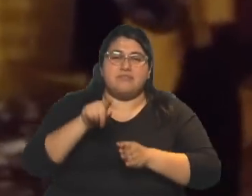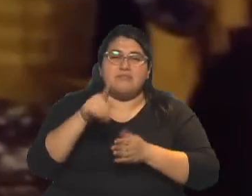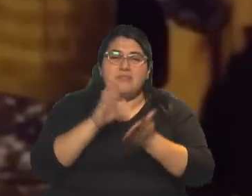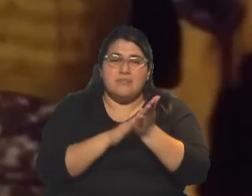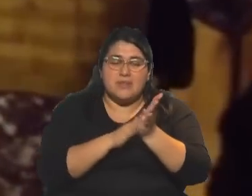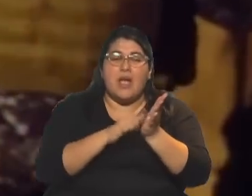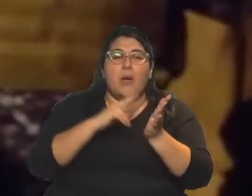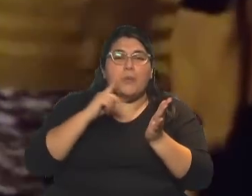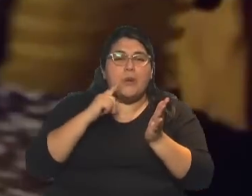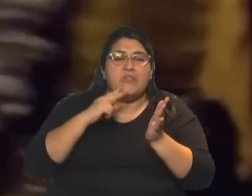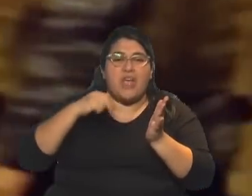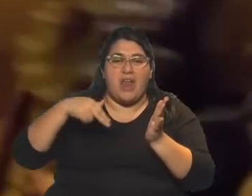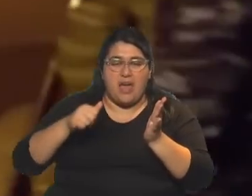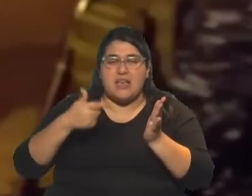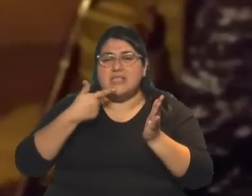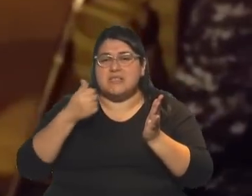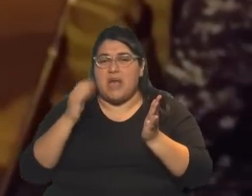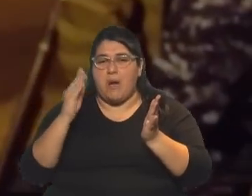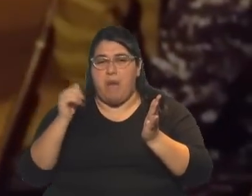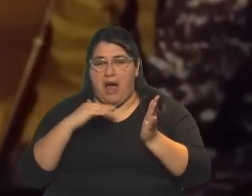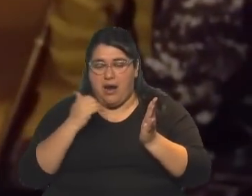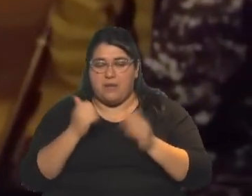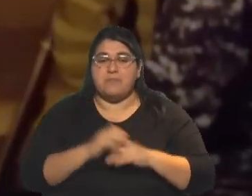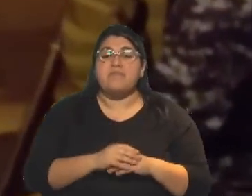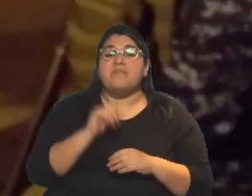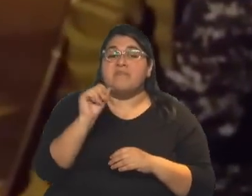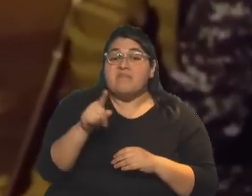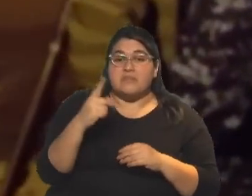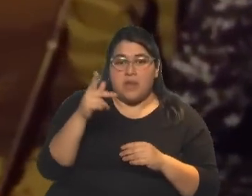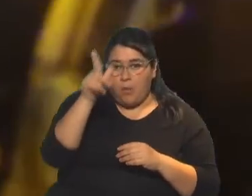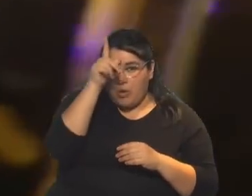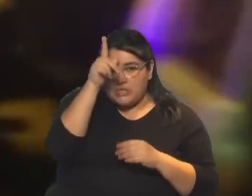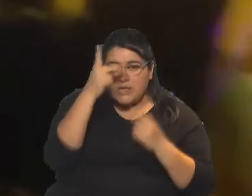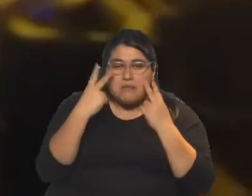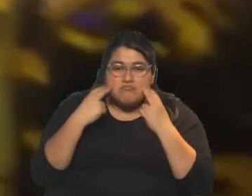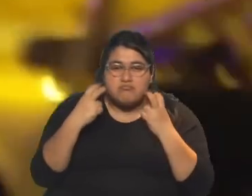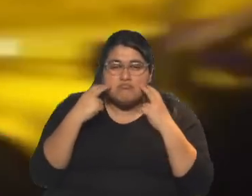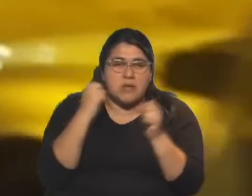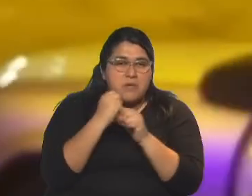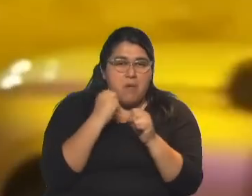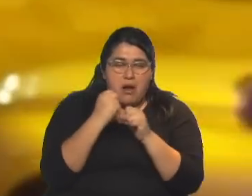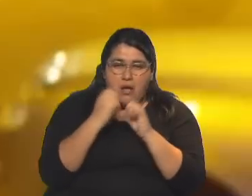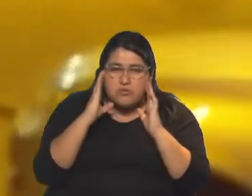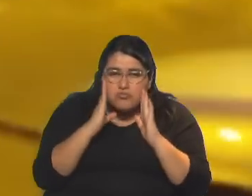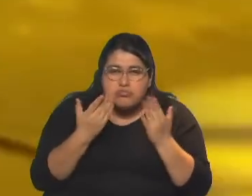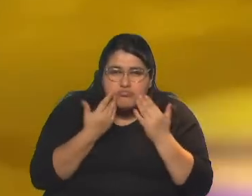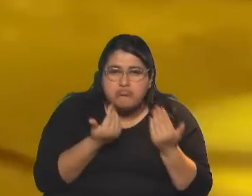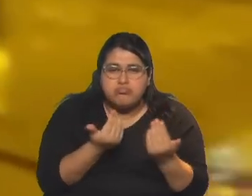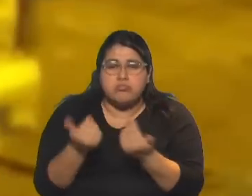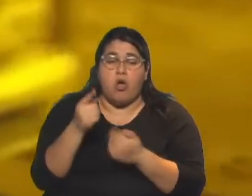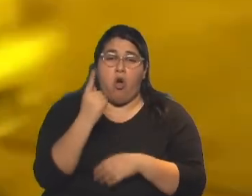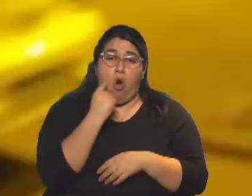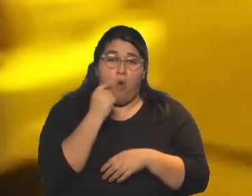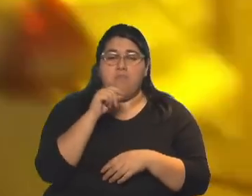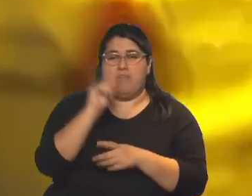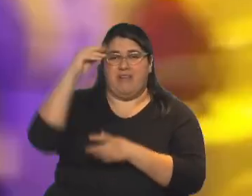sabe exactamente y la justicia que está trabajando con absoluta celeridad recordemos que sigue sabag alojado en la